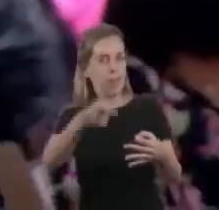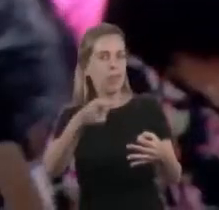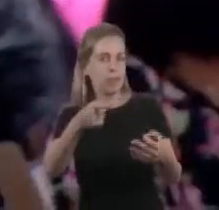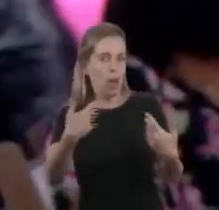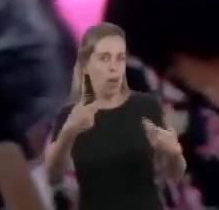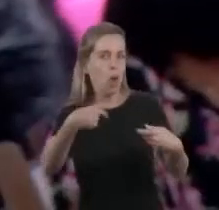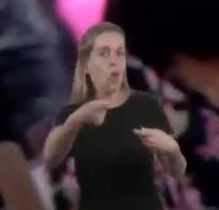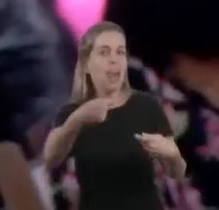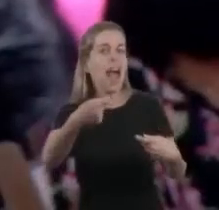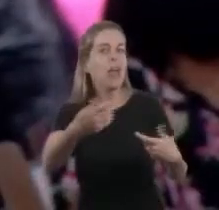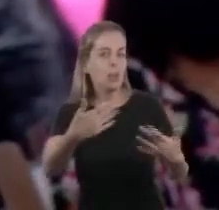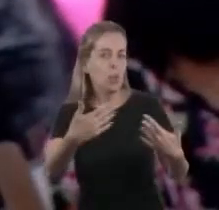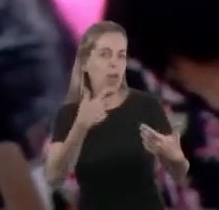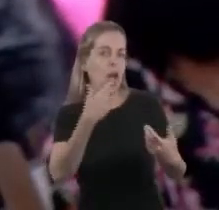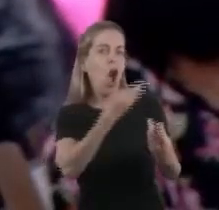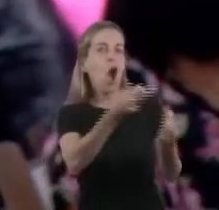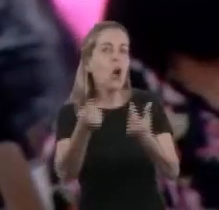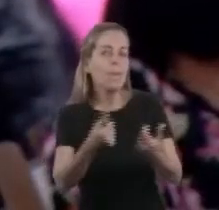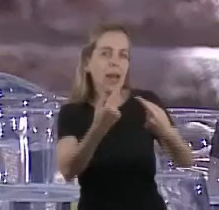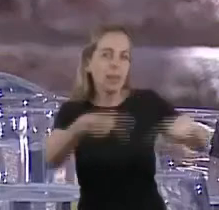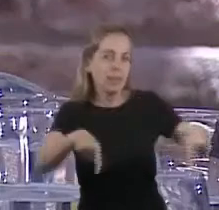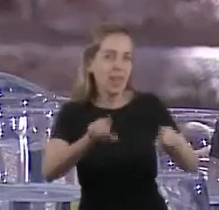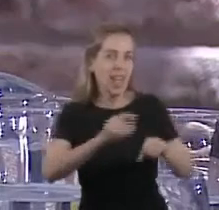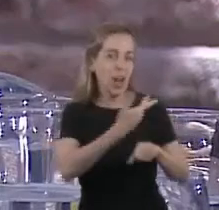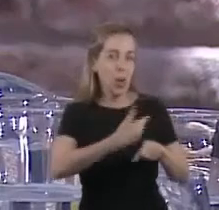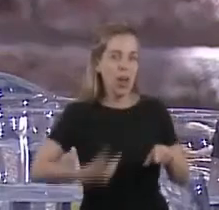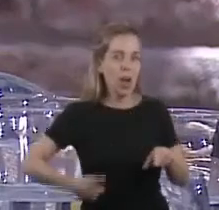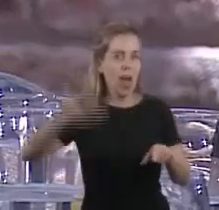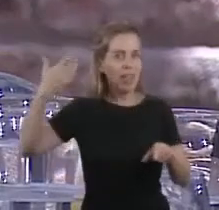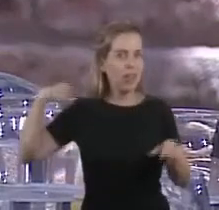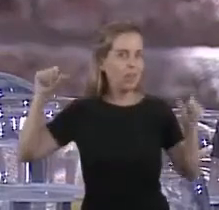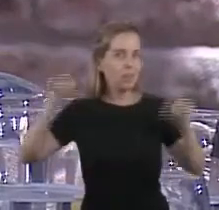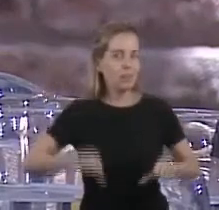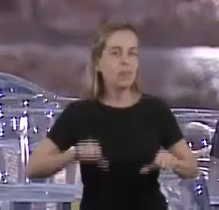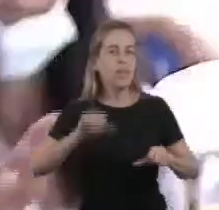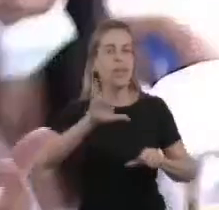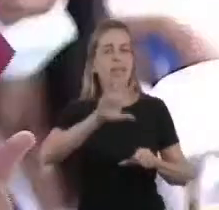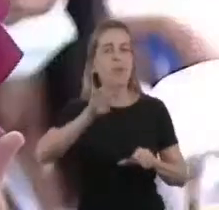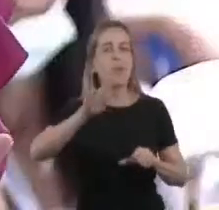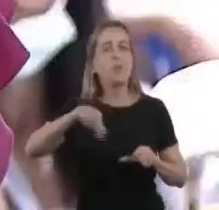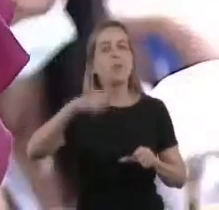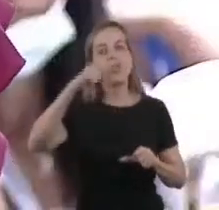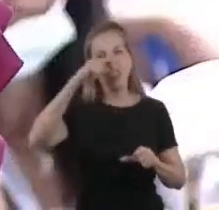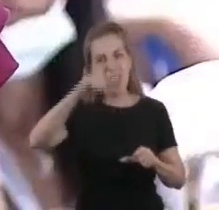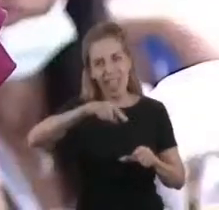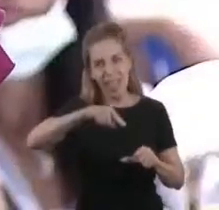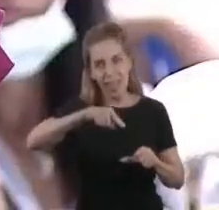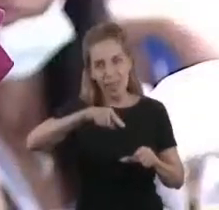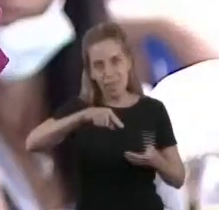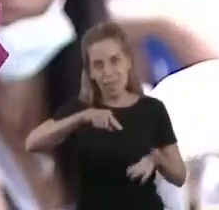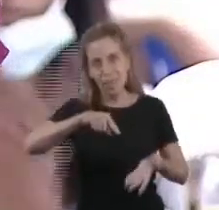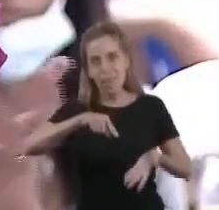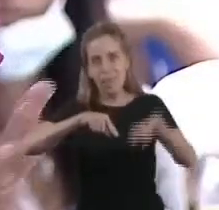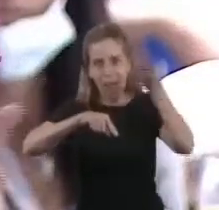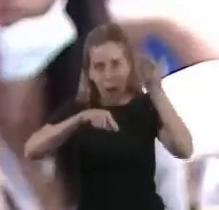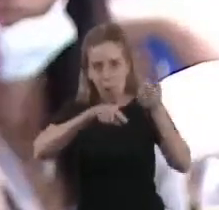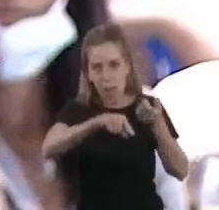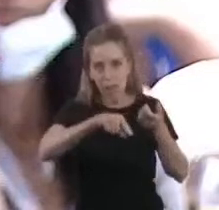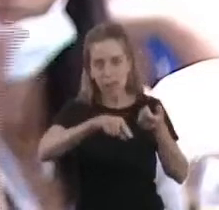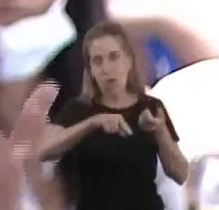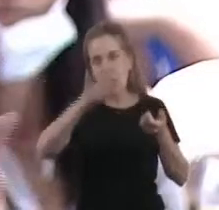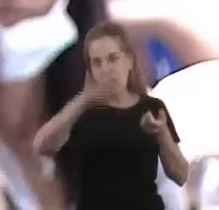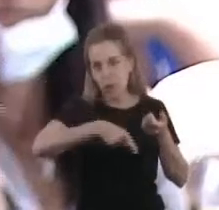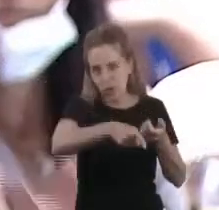había perdido en el gobierno anterior. 52.7 fue lo que ganamos de aumento en